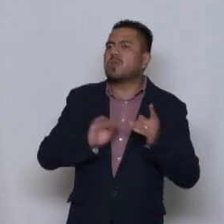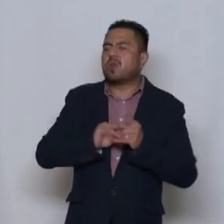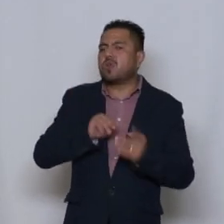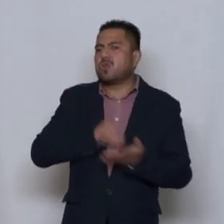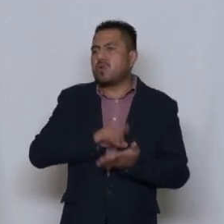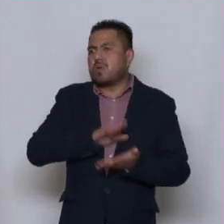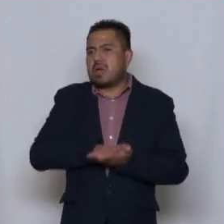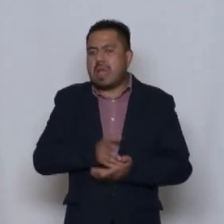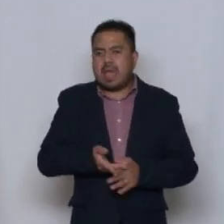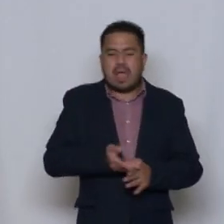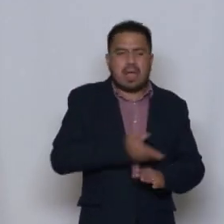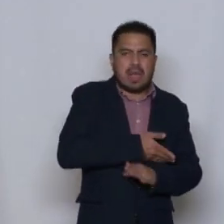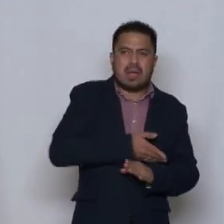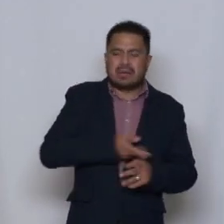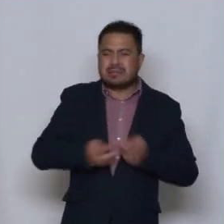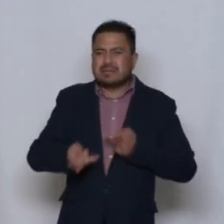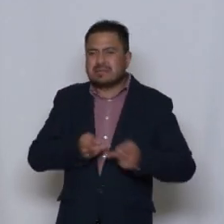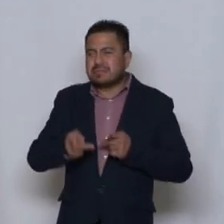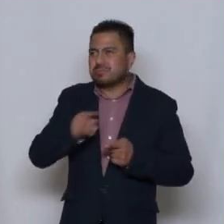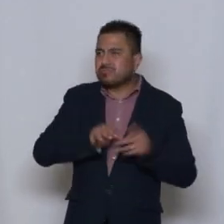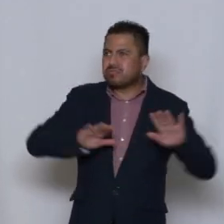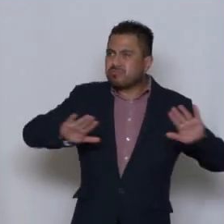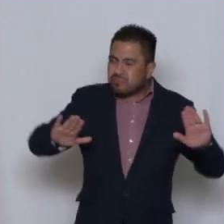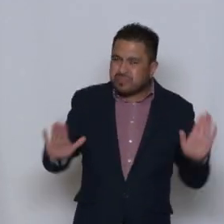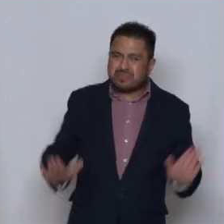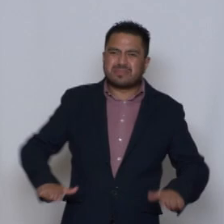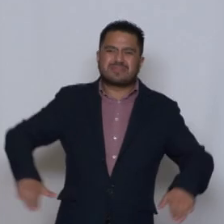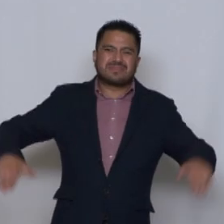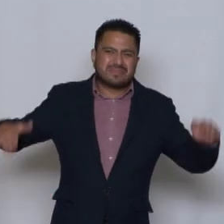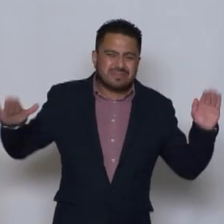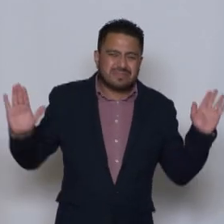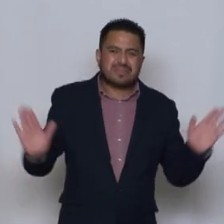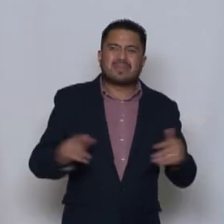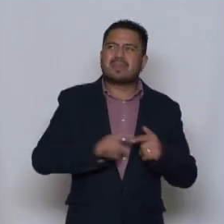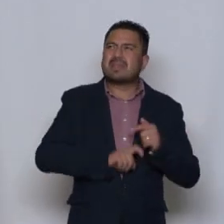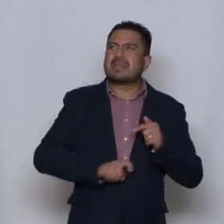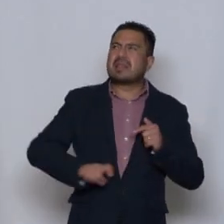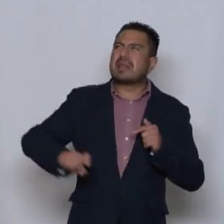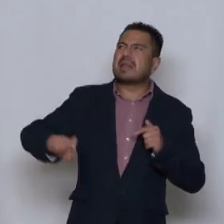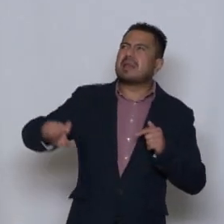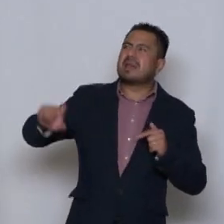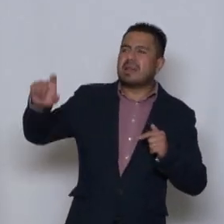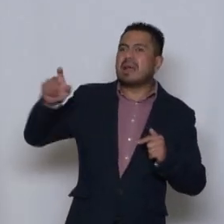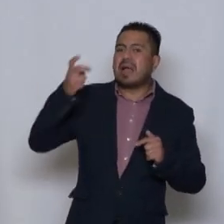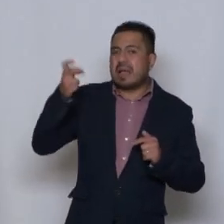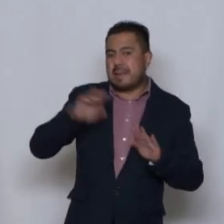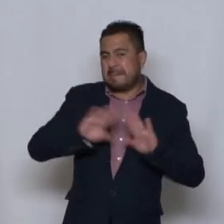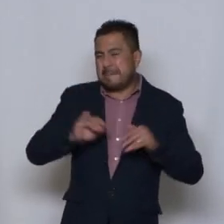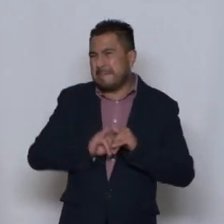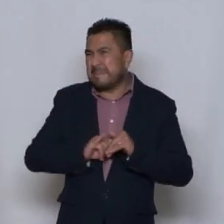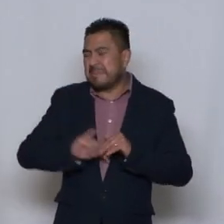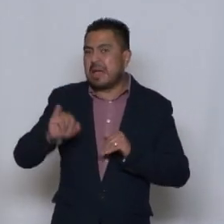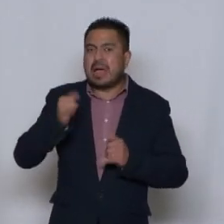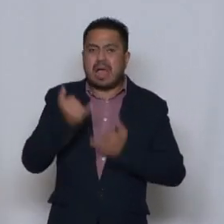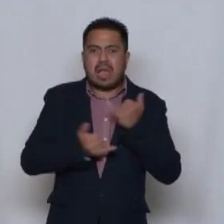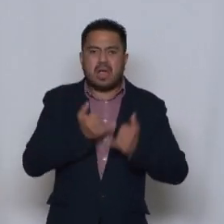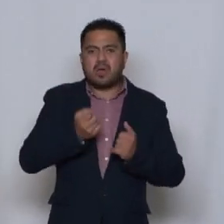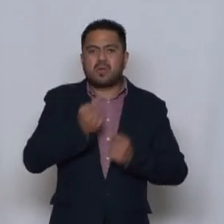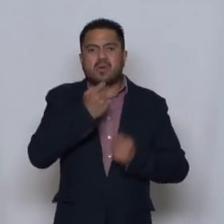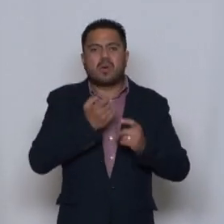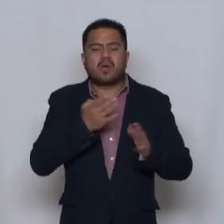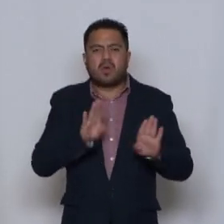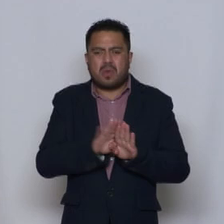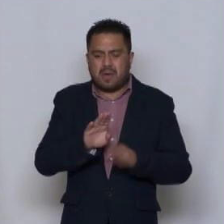¿no? Simplemente a lo mejor abre sus alas y viene planeando. Recuerden que hay, por ejemplo, hay juguetes de madera